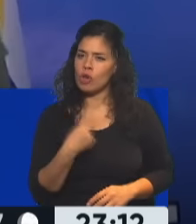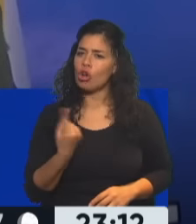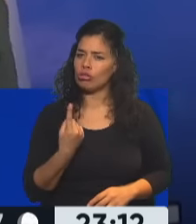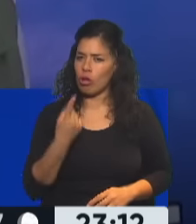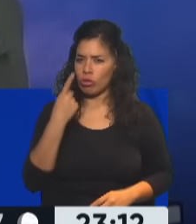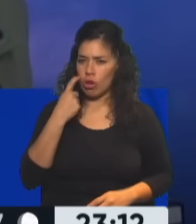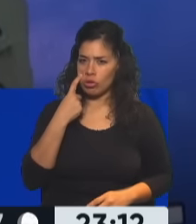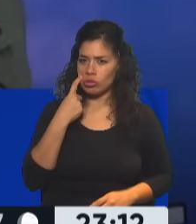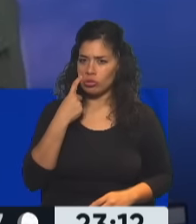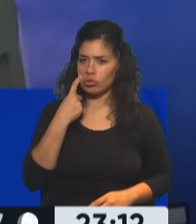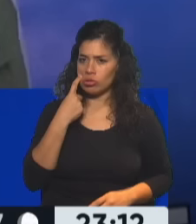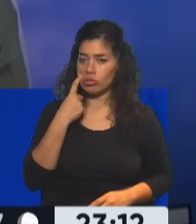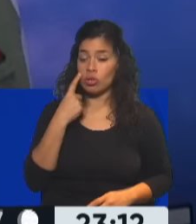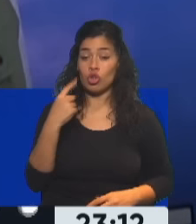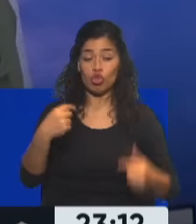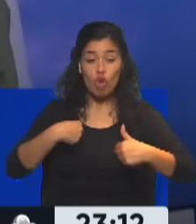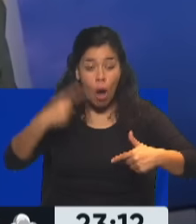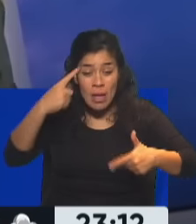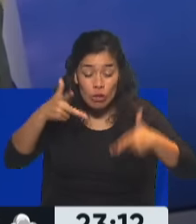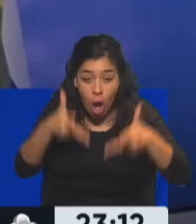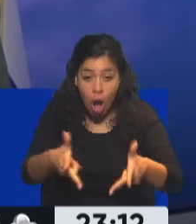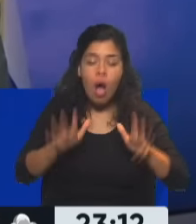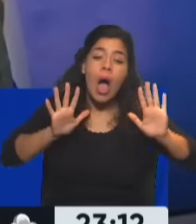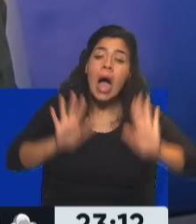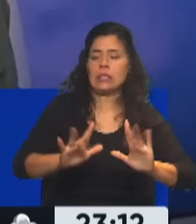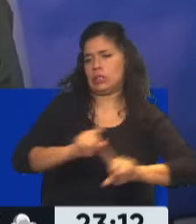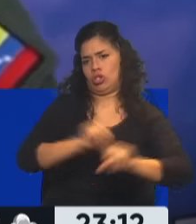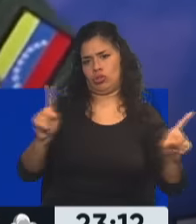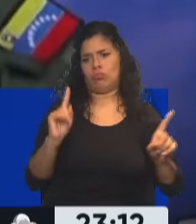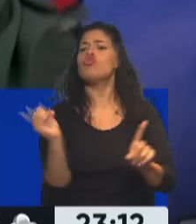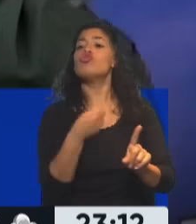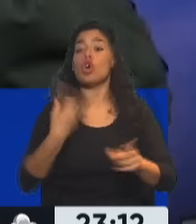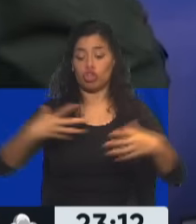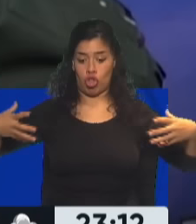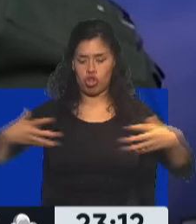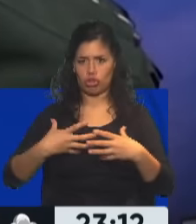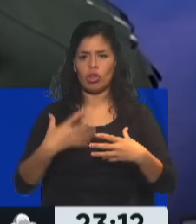ser y no va a ser así. La Fuerza Armada Nacional Bolivariana